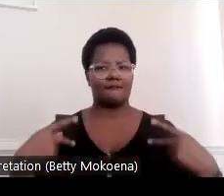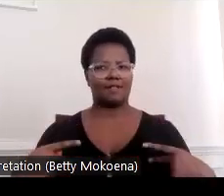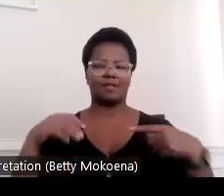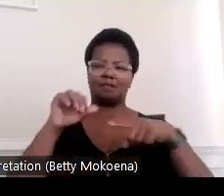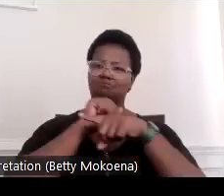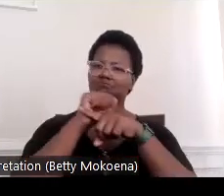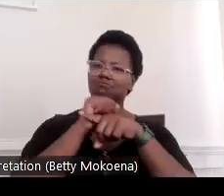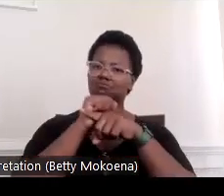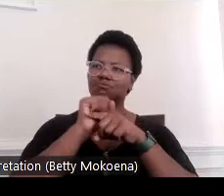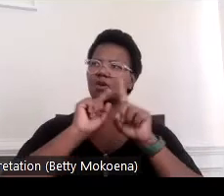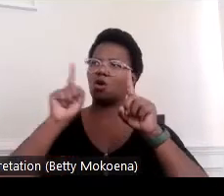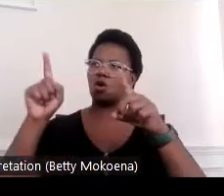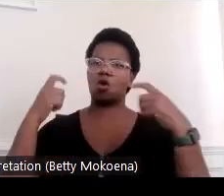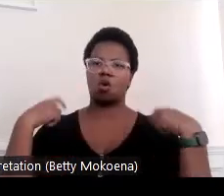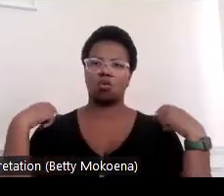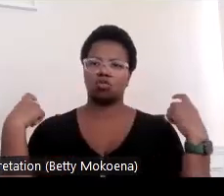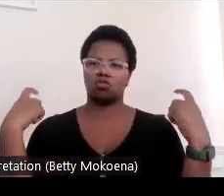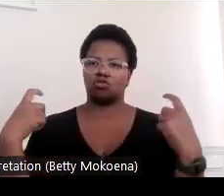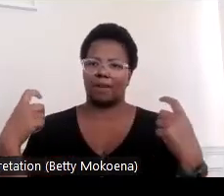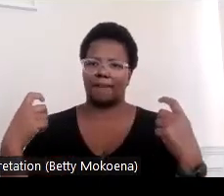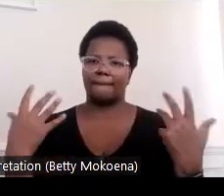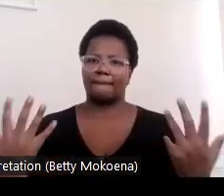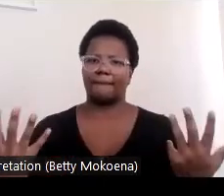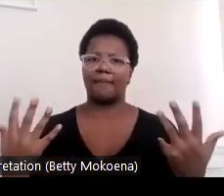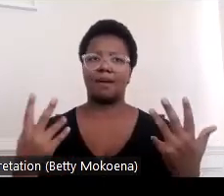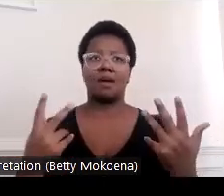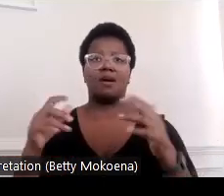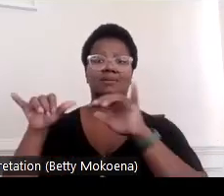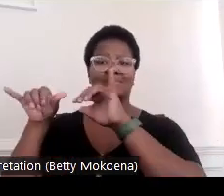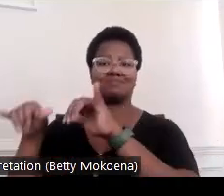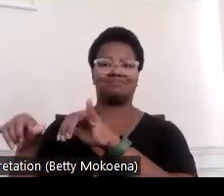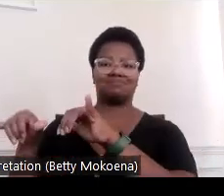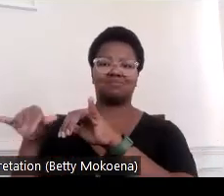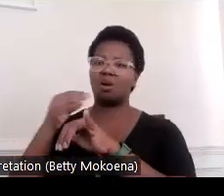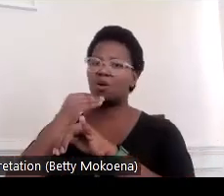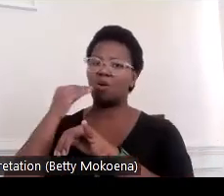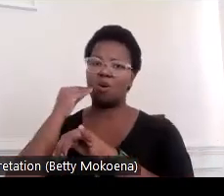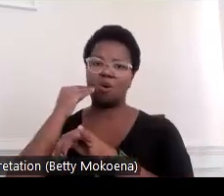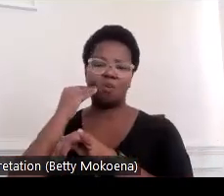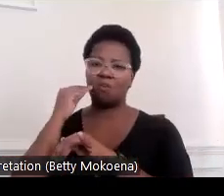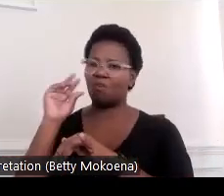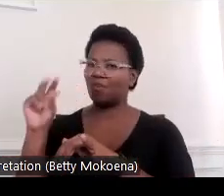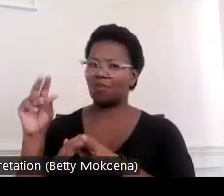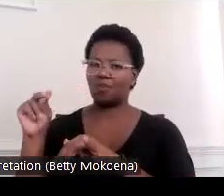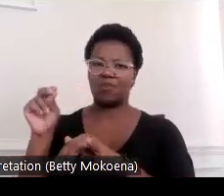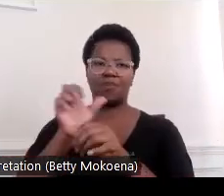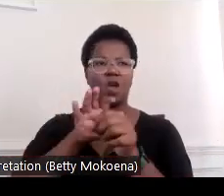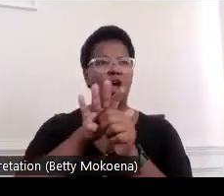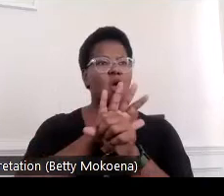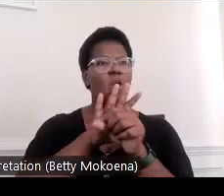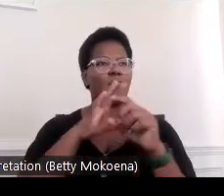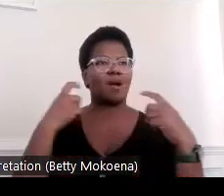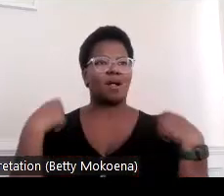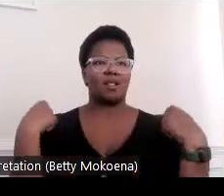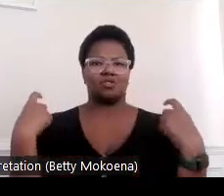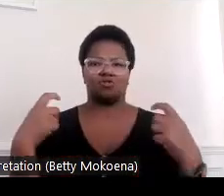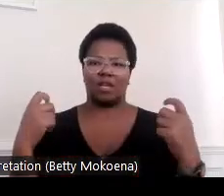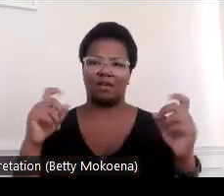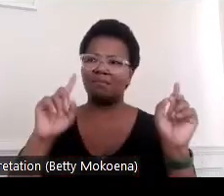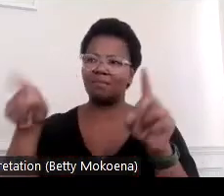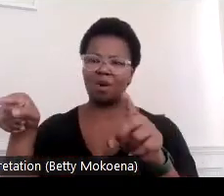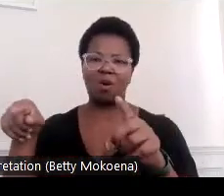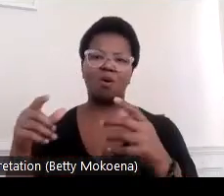un ejercicio físico ir al gimnasio verdad no solamente estar siempre en el hogar en la casa verdad Pero irse a un gimnasio Tal vez sea